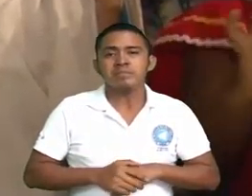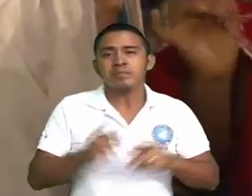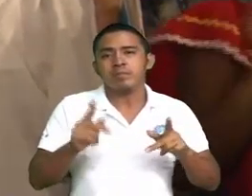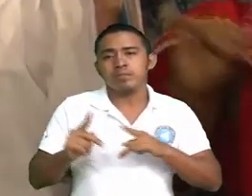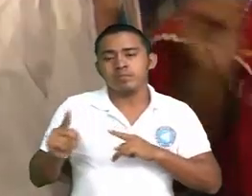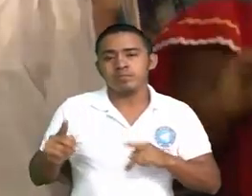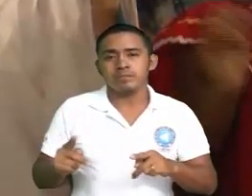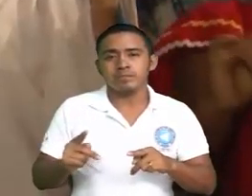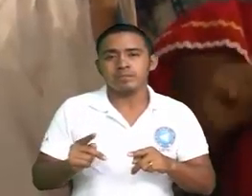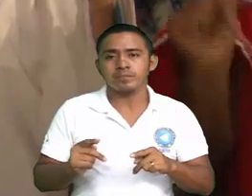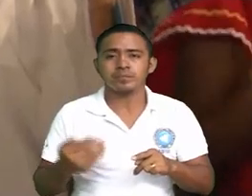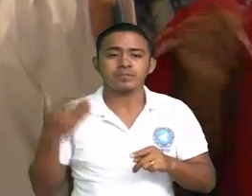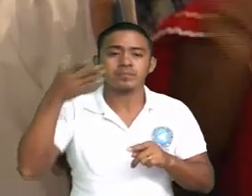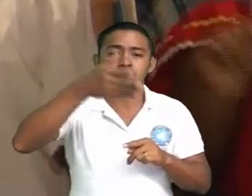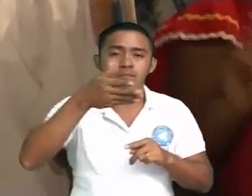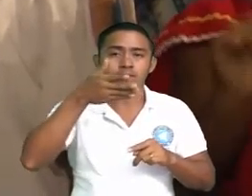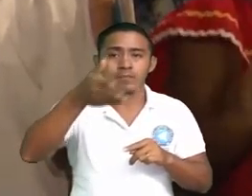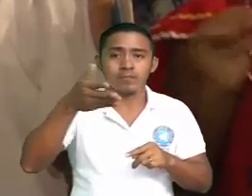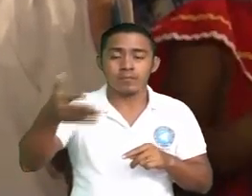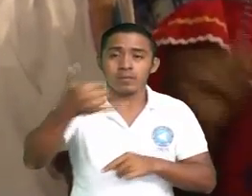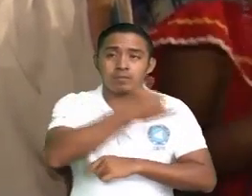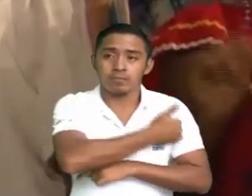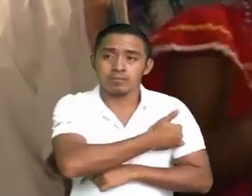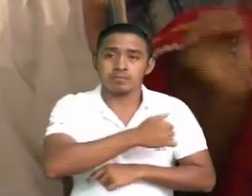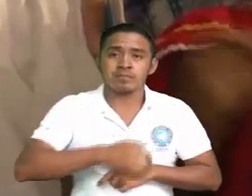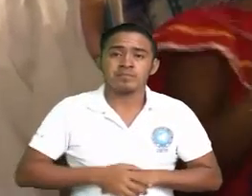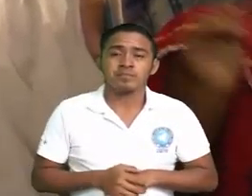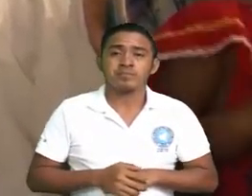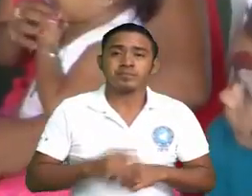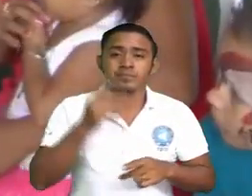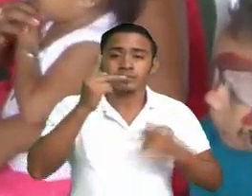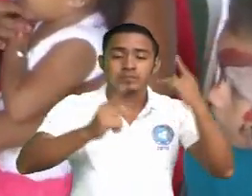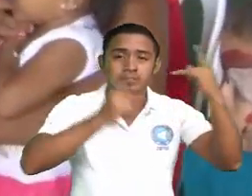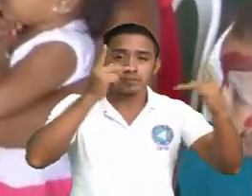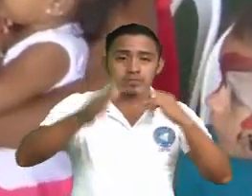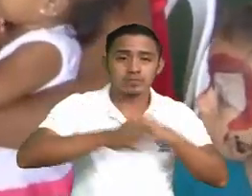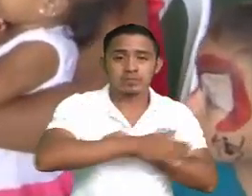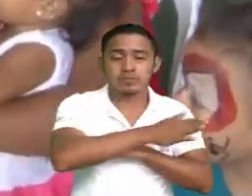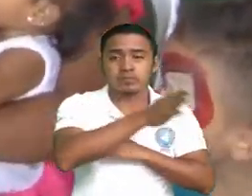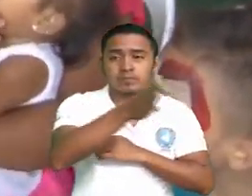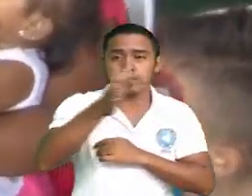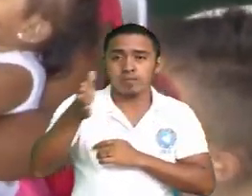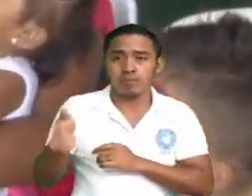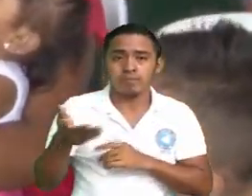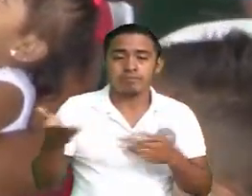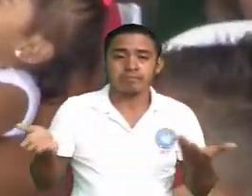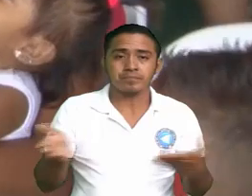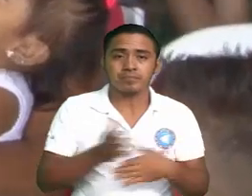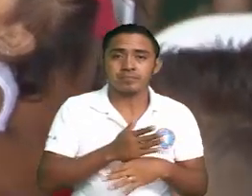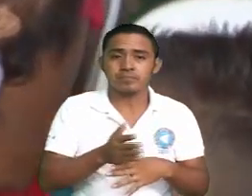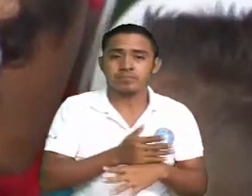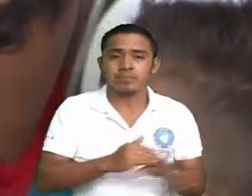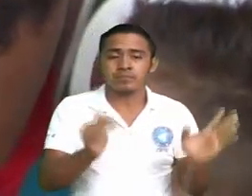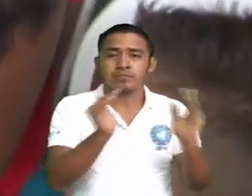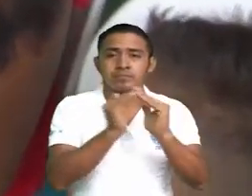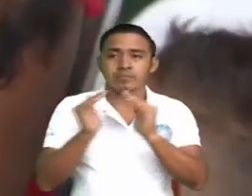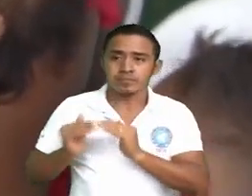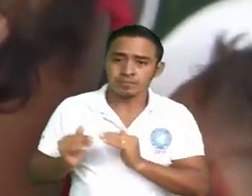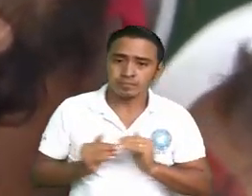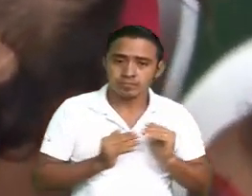va hacia los centros de salud a vacunarse y de las visitas que ustedes hacen hacia las distintas viviendas de cada